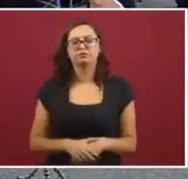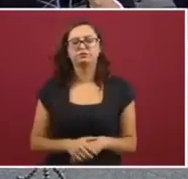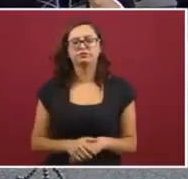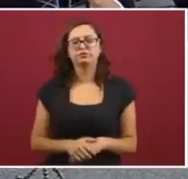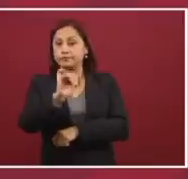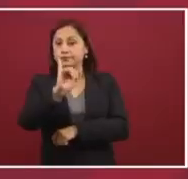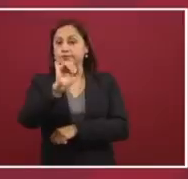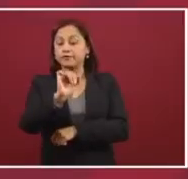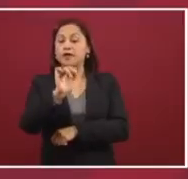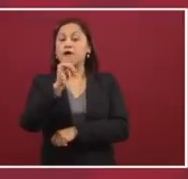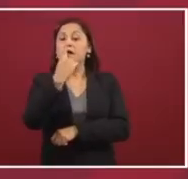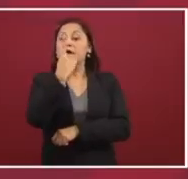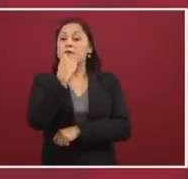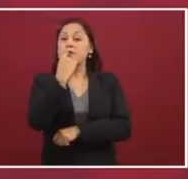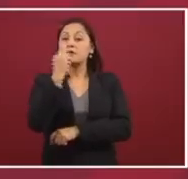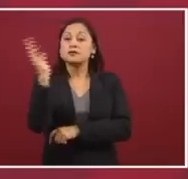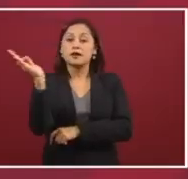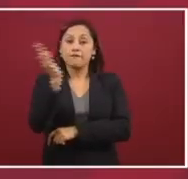federal continúa